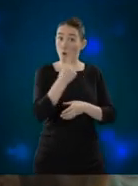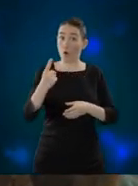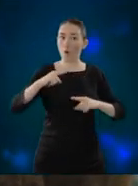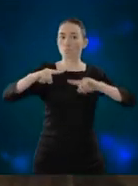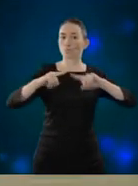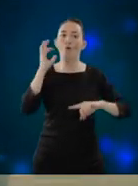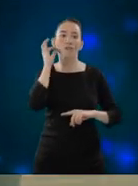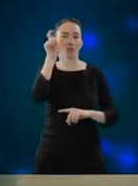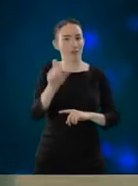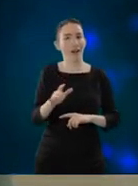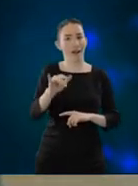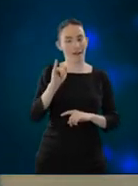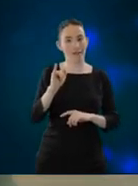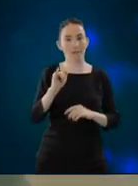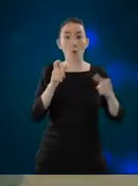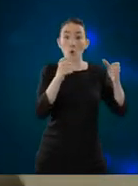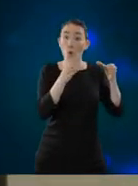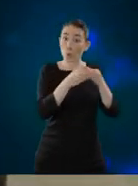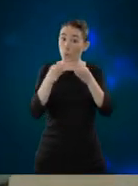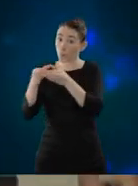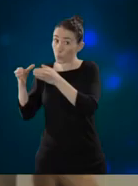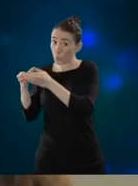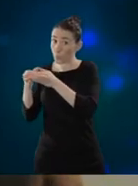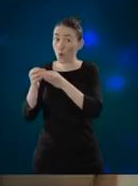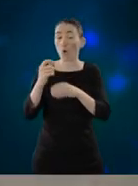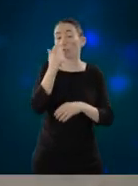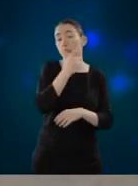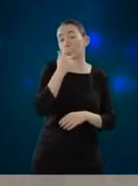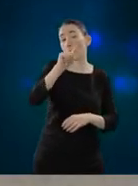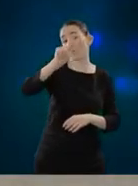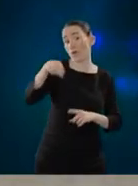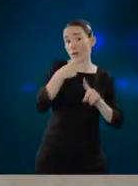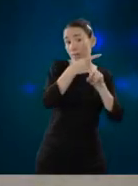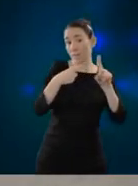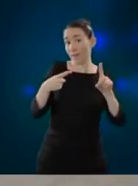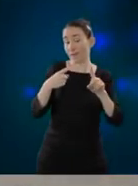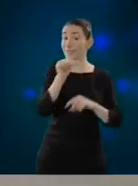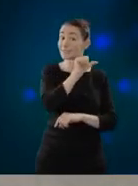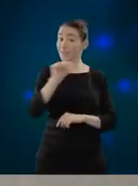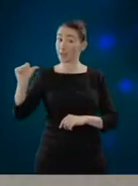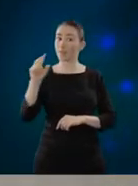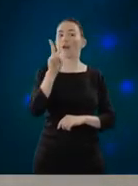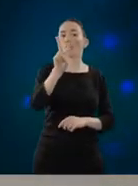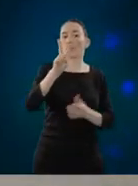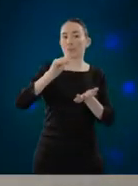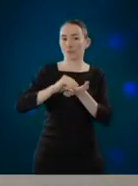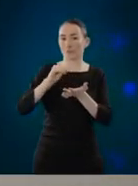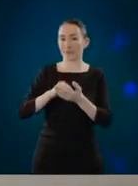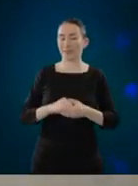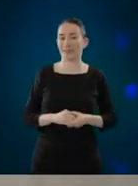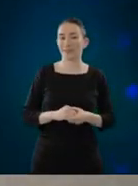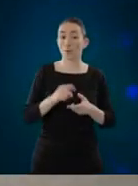monitora en cada grupo de vida sana y se hacen encuentros de grupo que duran una hora y media y dos veces por